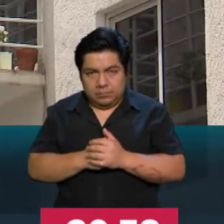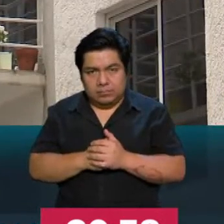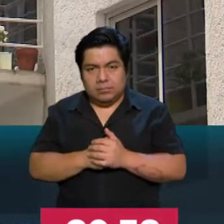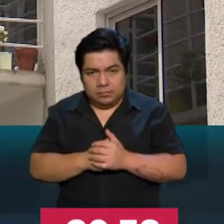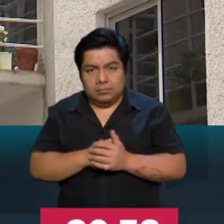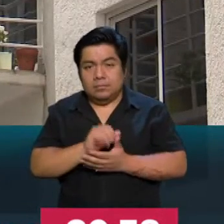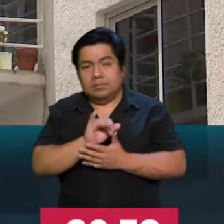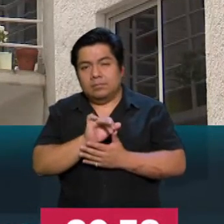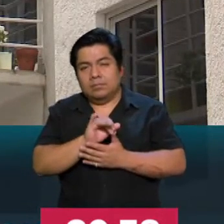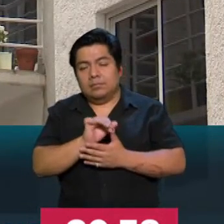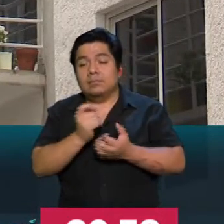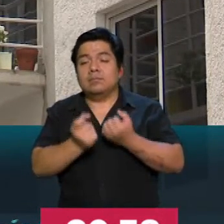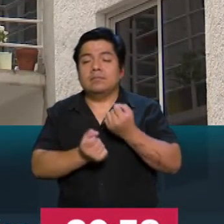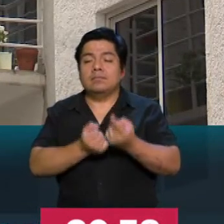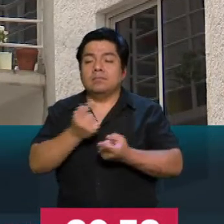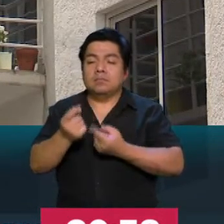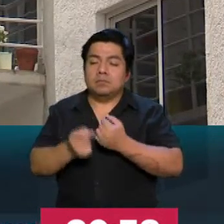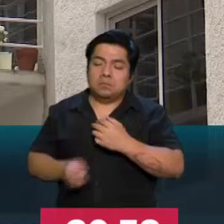Seguramente habrá